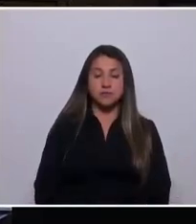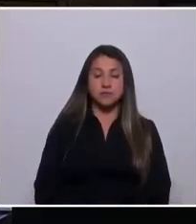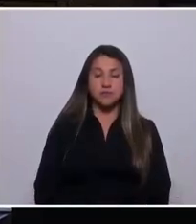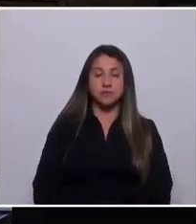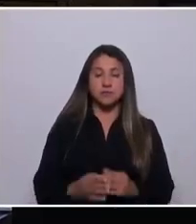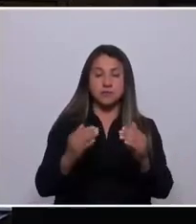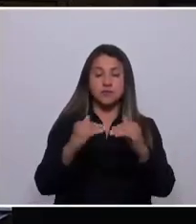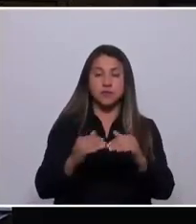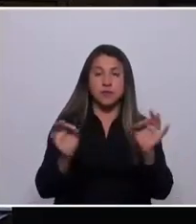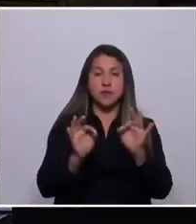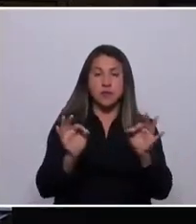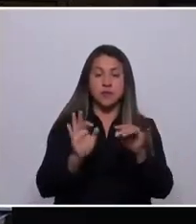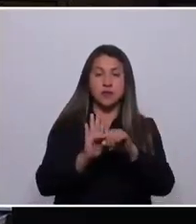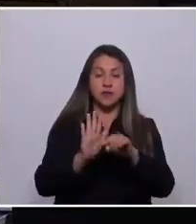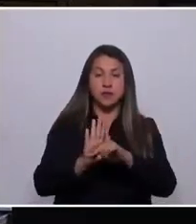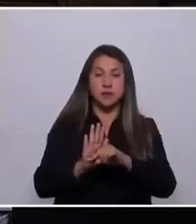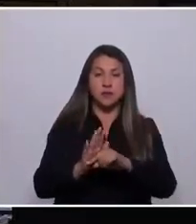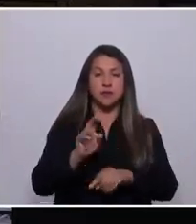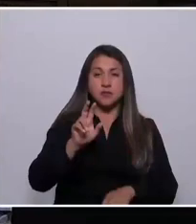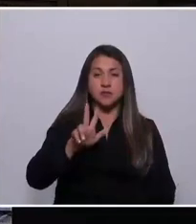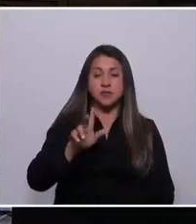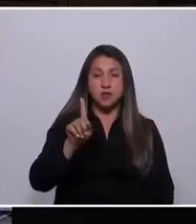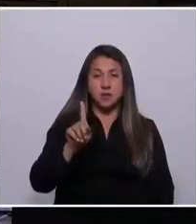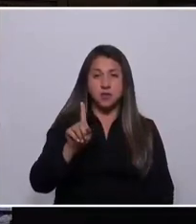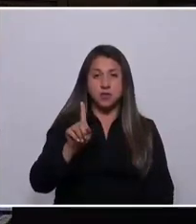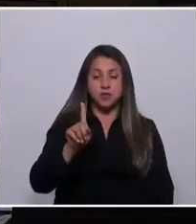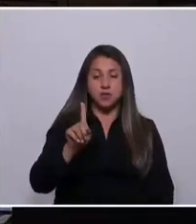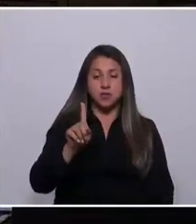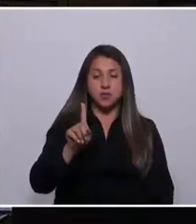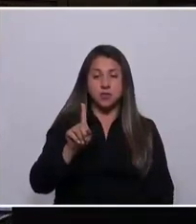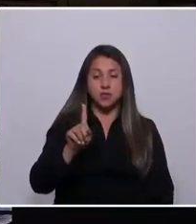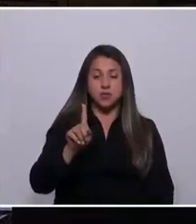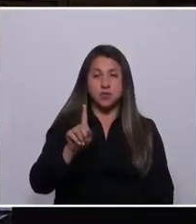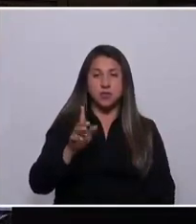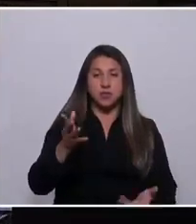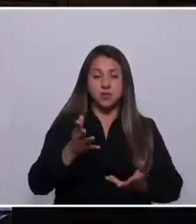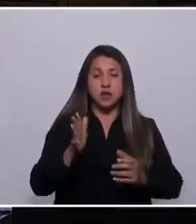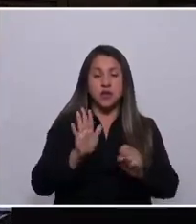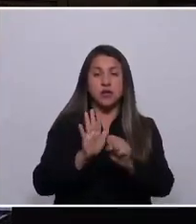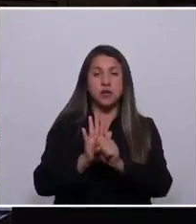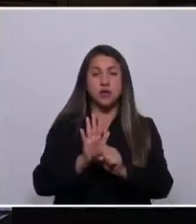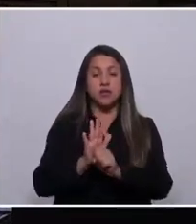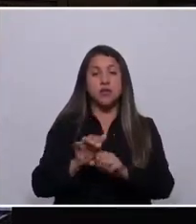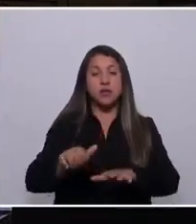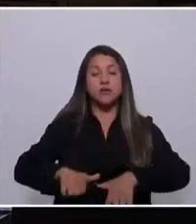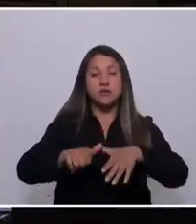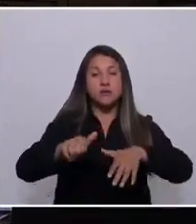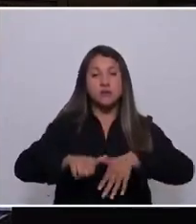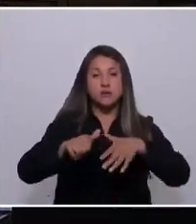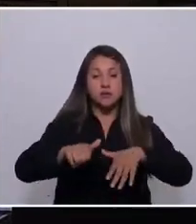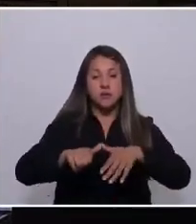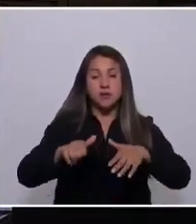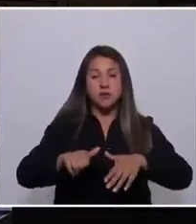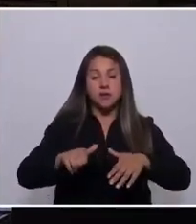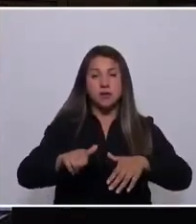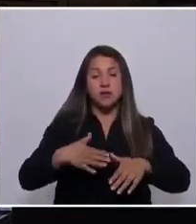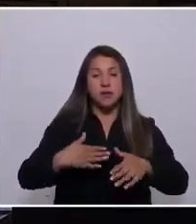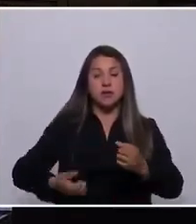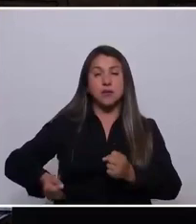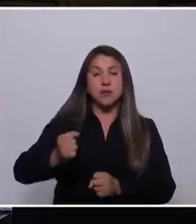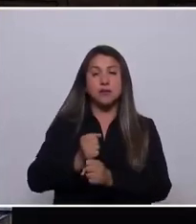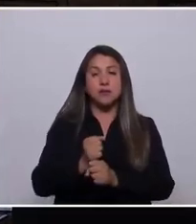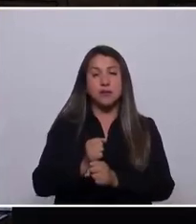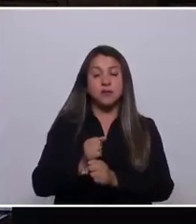Pasamos a la indicación número 81, que incide en el artículo 16 para sustituir la letra